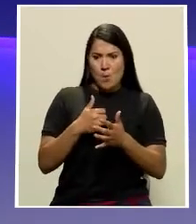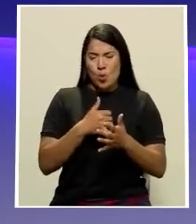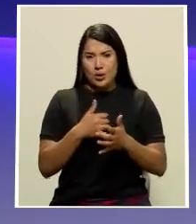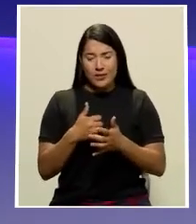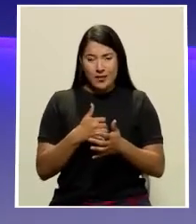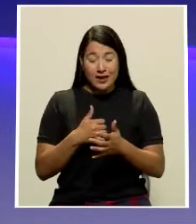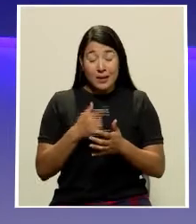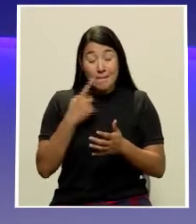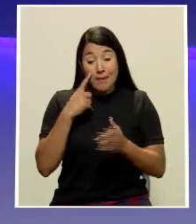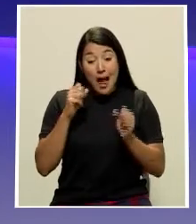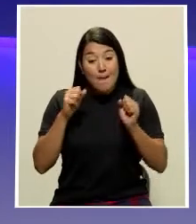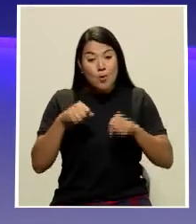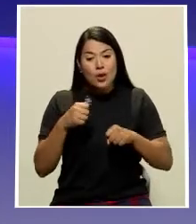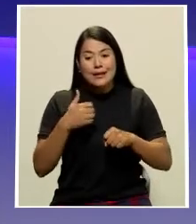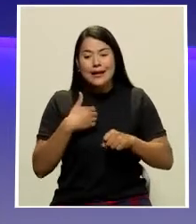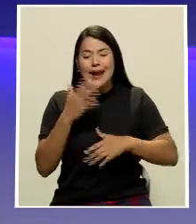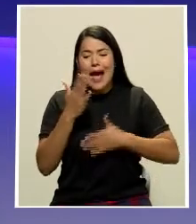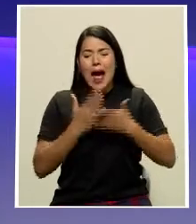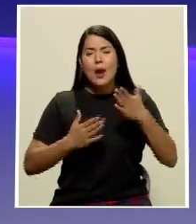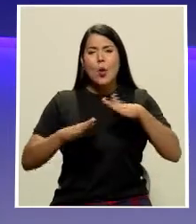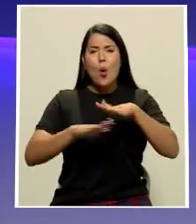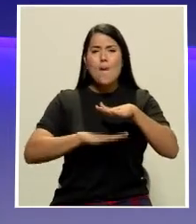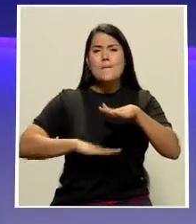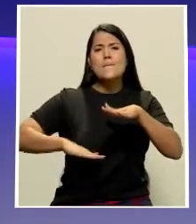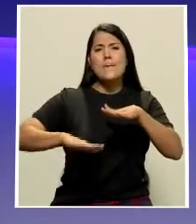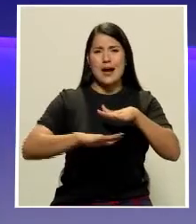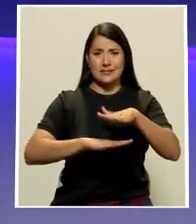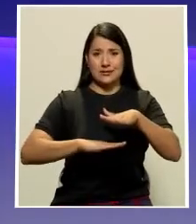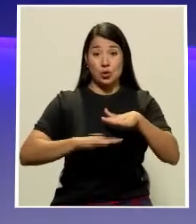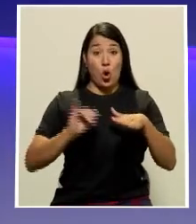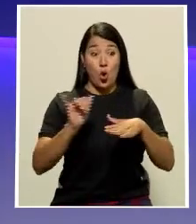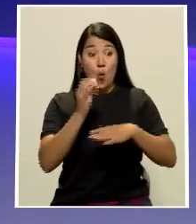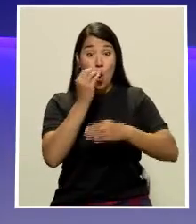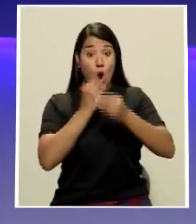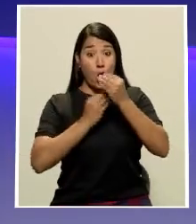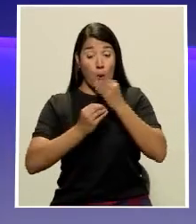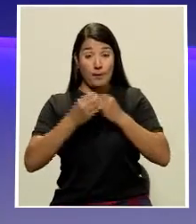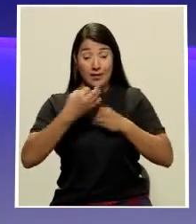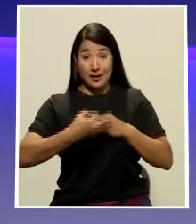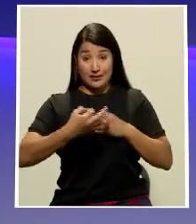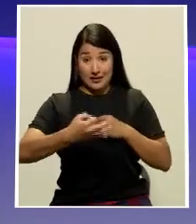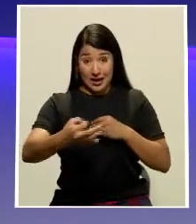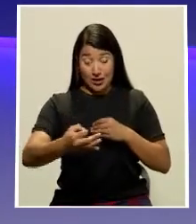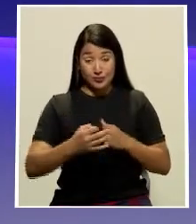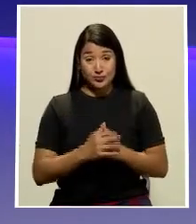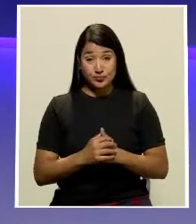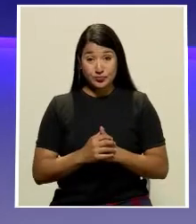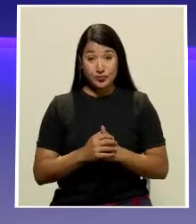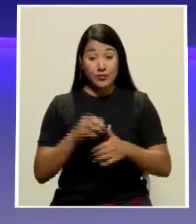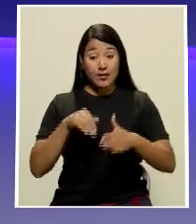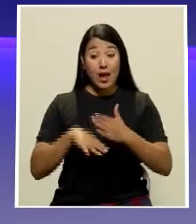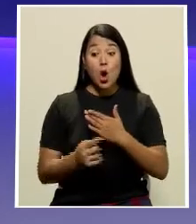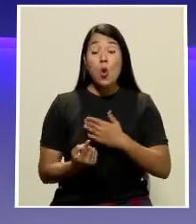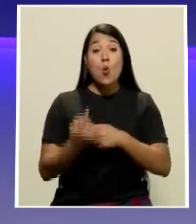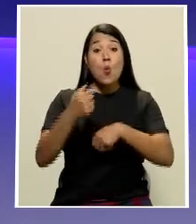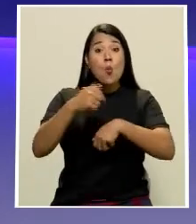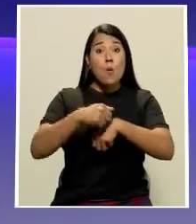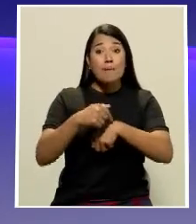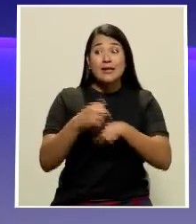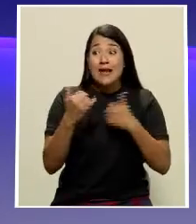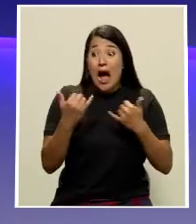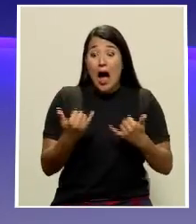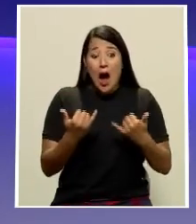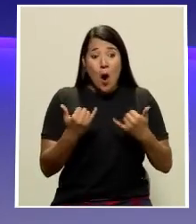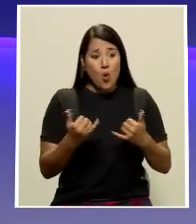tan básico y tan drástico como los alimentos diarios. En un momento en el que el